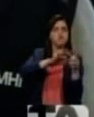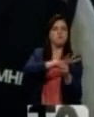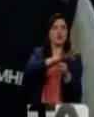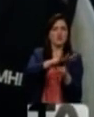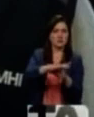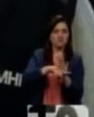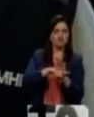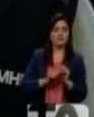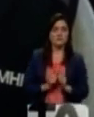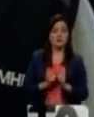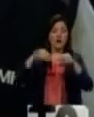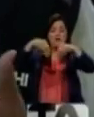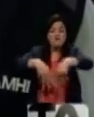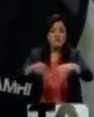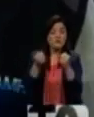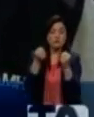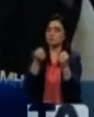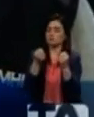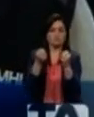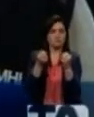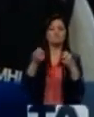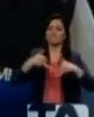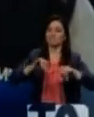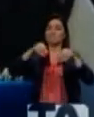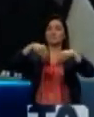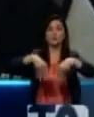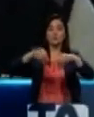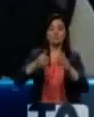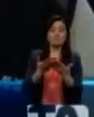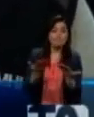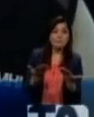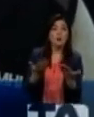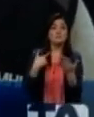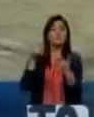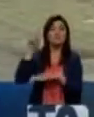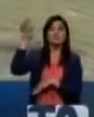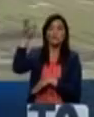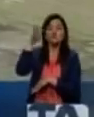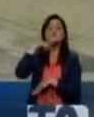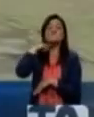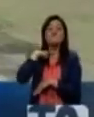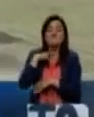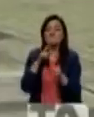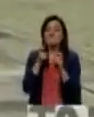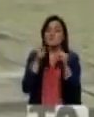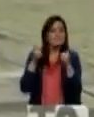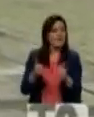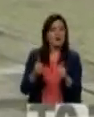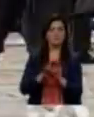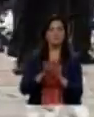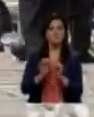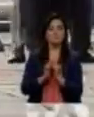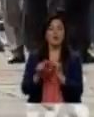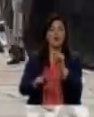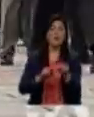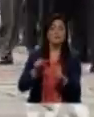haber precipitaciones fuertes, sí, pero van a existir todavía, hasta que se acentúe bien la época seca. Este cambio esporádico ha